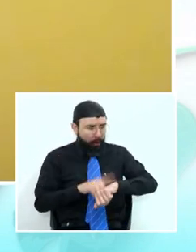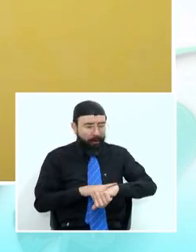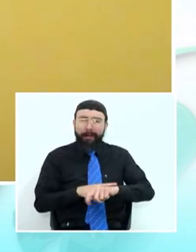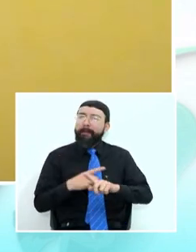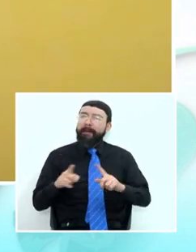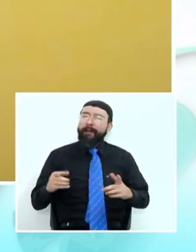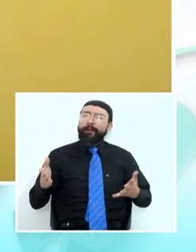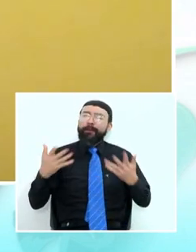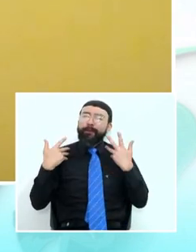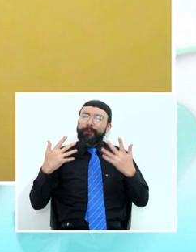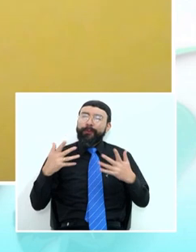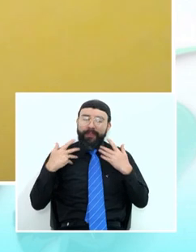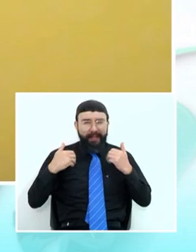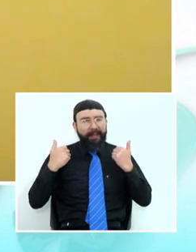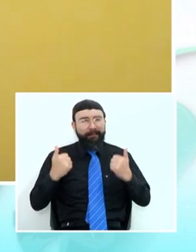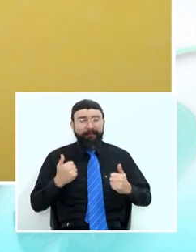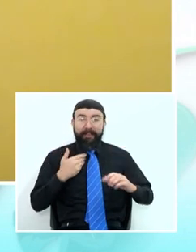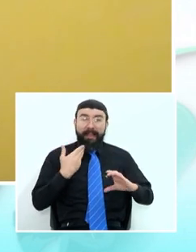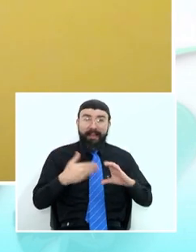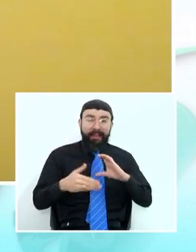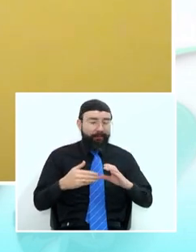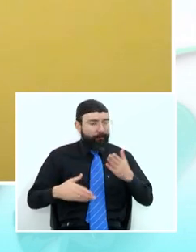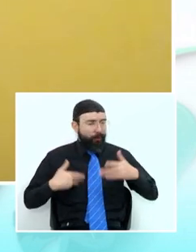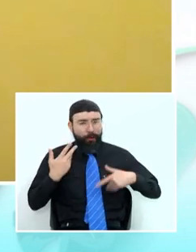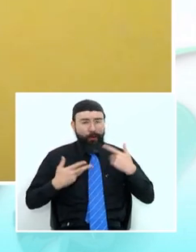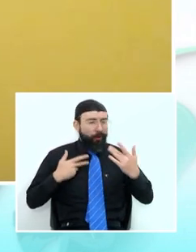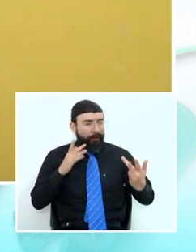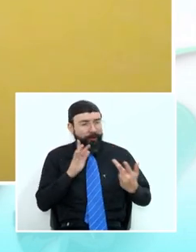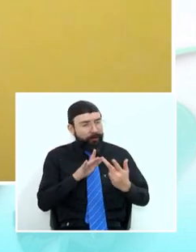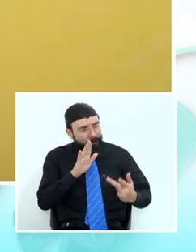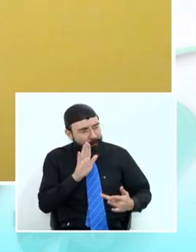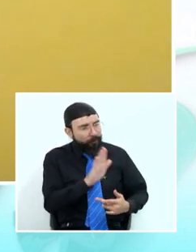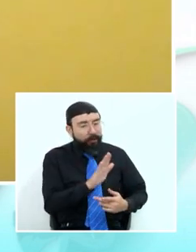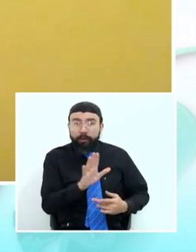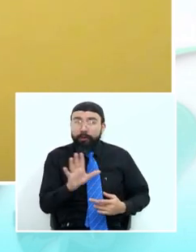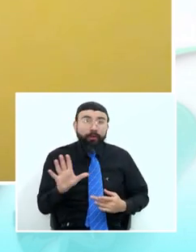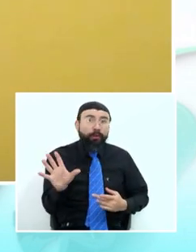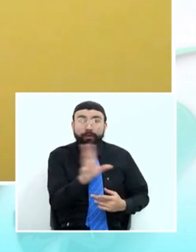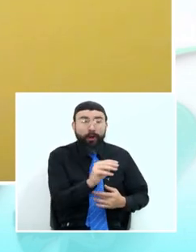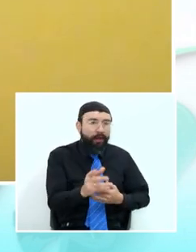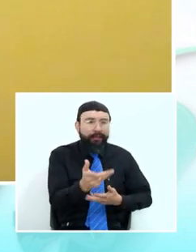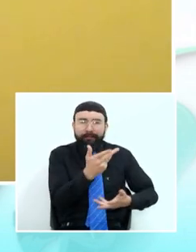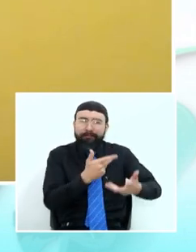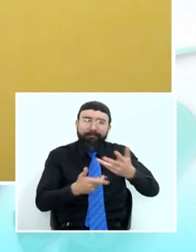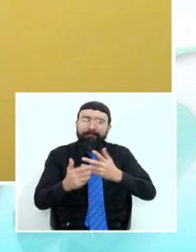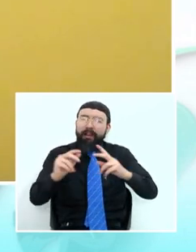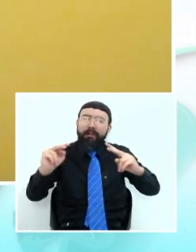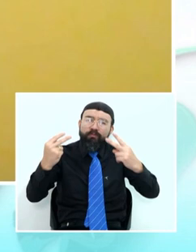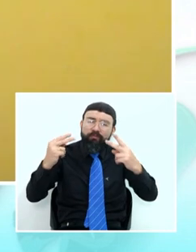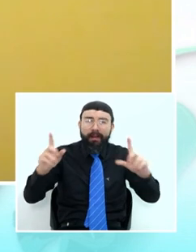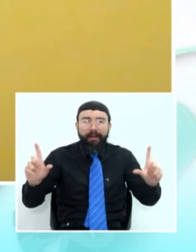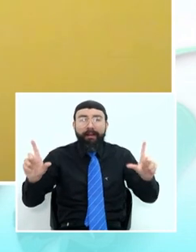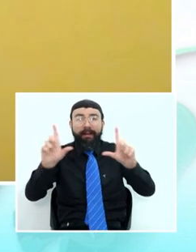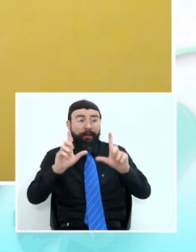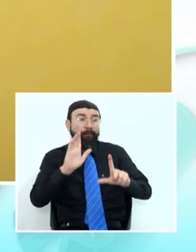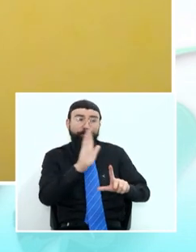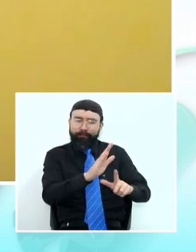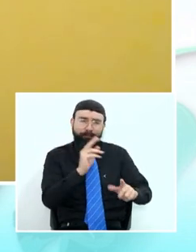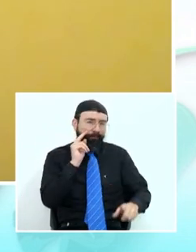por lo tanto, es un placer estar contigo y con todos, con toda la teleaudiencia que a ti te